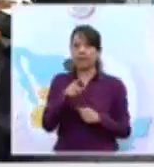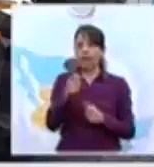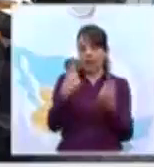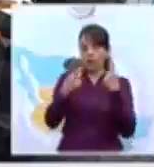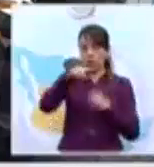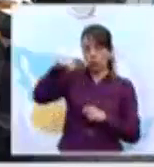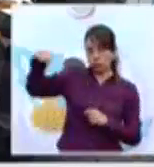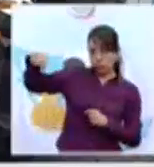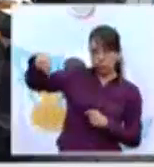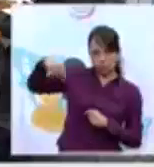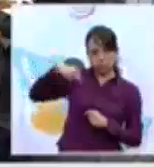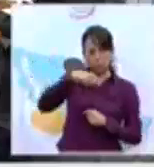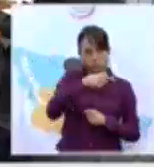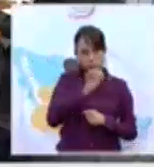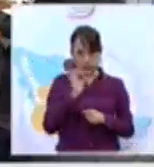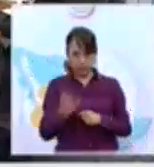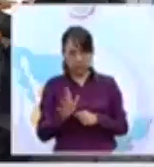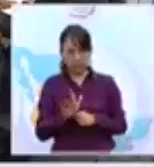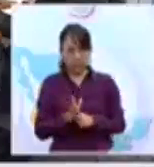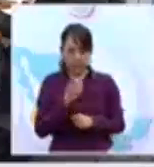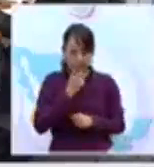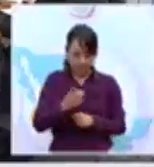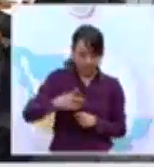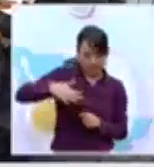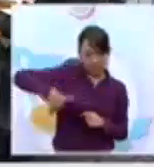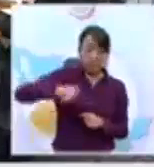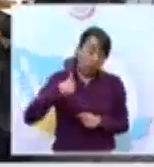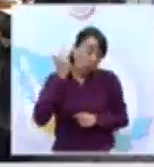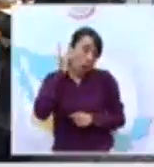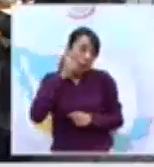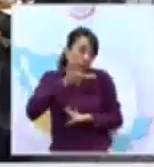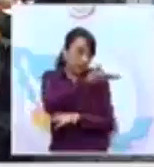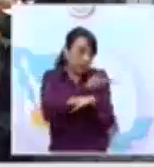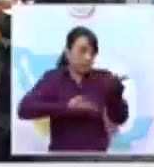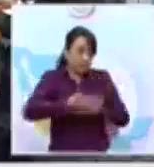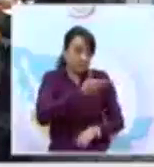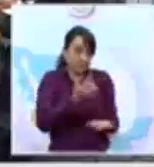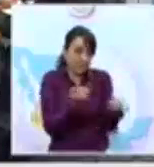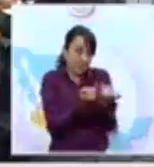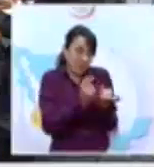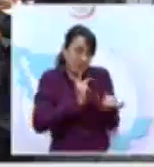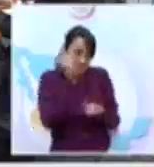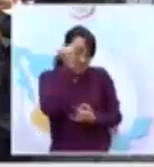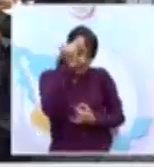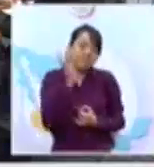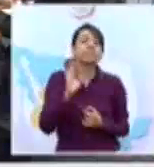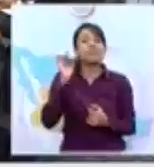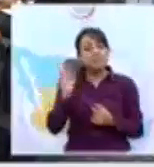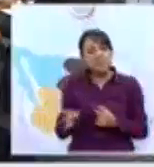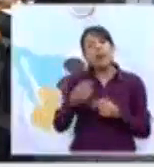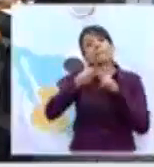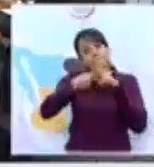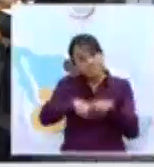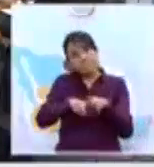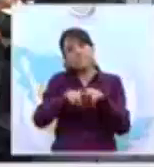tienen algún comentario que compartir, lo hagan. Ya se tocó un poco de lo que es la política alimentaria que se lleva en los últimos